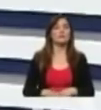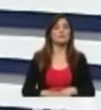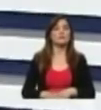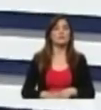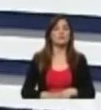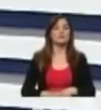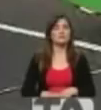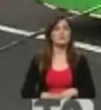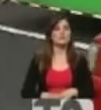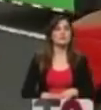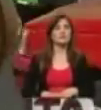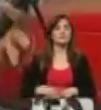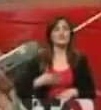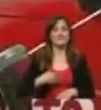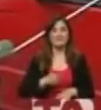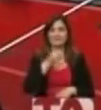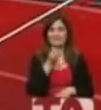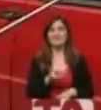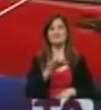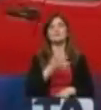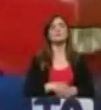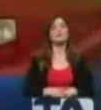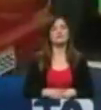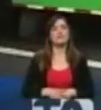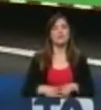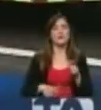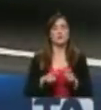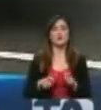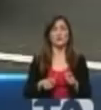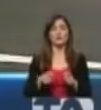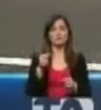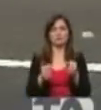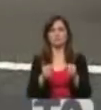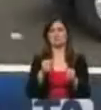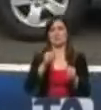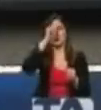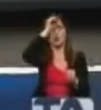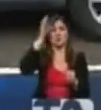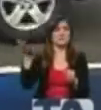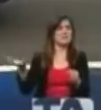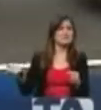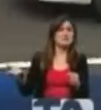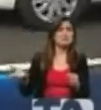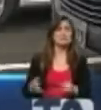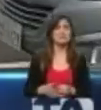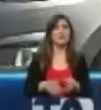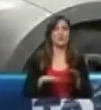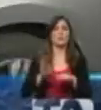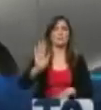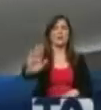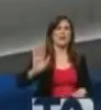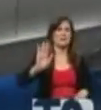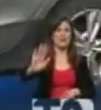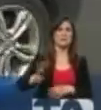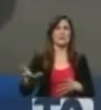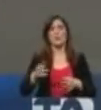¿Qué tal? ¿Cómo están? Bueno, parece que estos cambios han tomado por sorpresa a muchísimas personas porque les cuento que aquí los conductores no paran de pitar, el uno